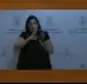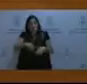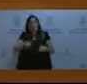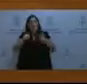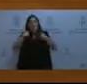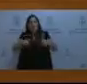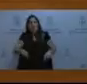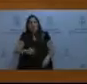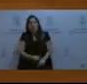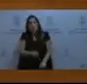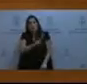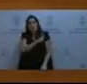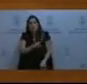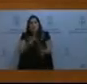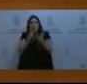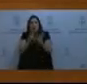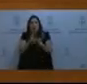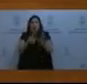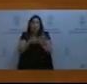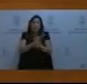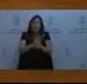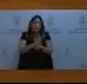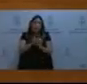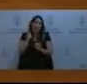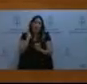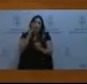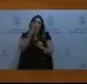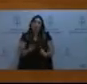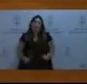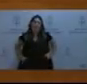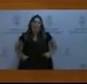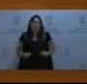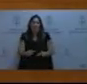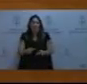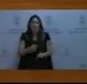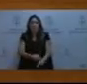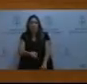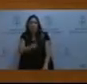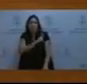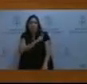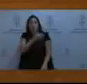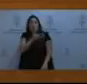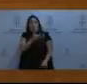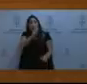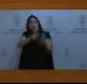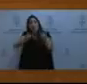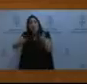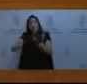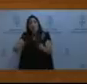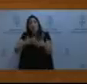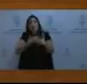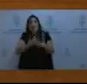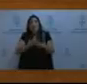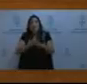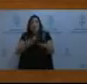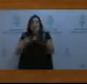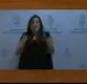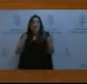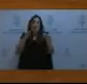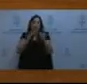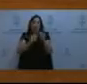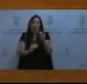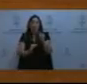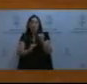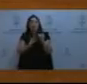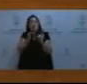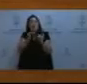que comportan además un notable gasto para el erario público, y al tiempo que estos fracasos merman la confianza del ciudadano en la administración y sobre todo impide que se fijen los